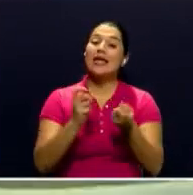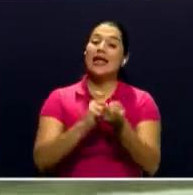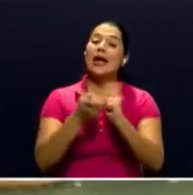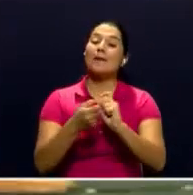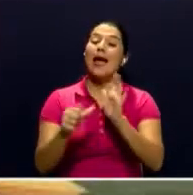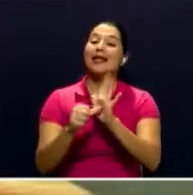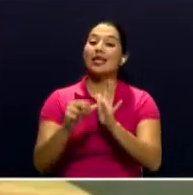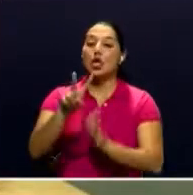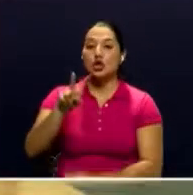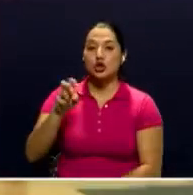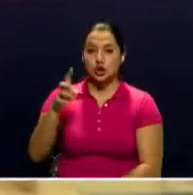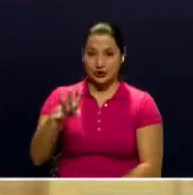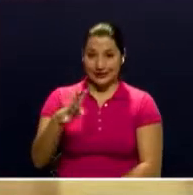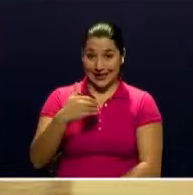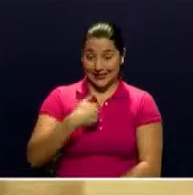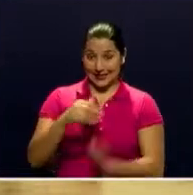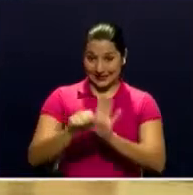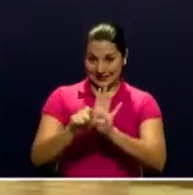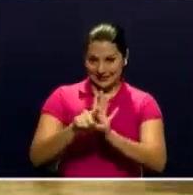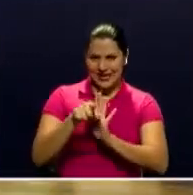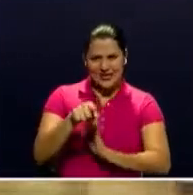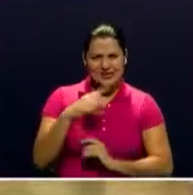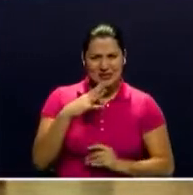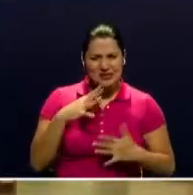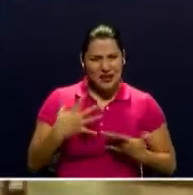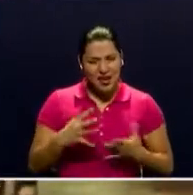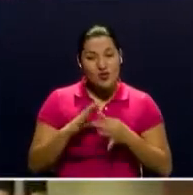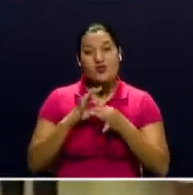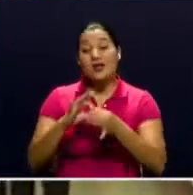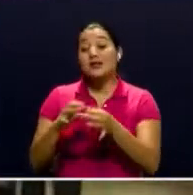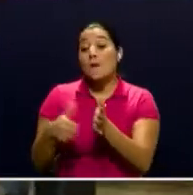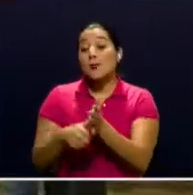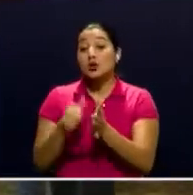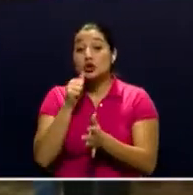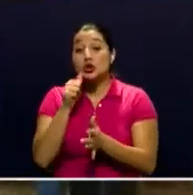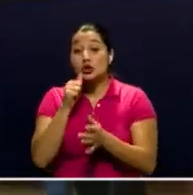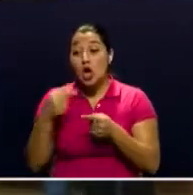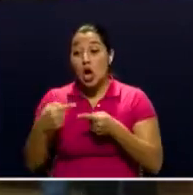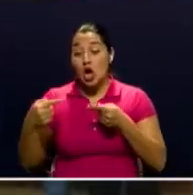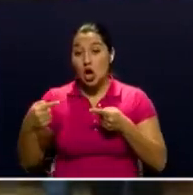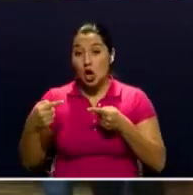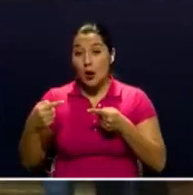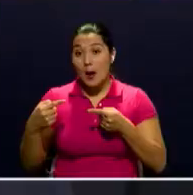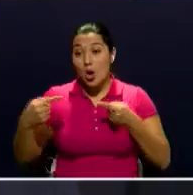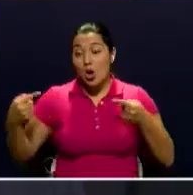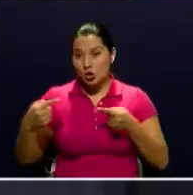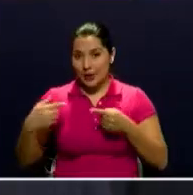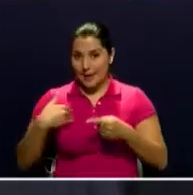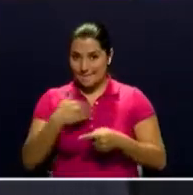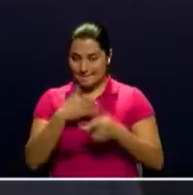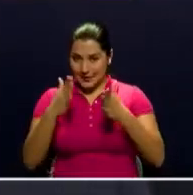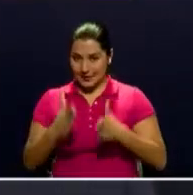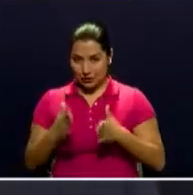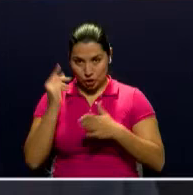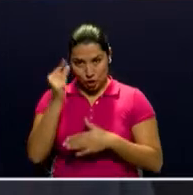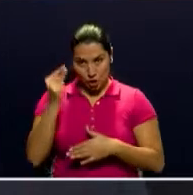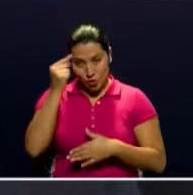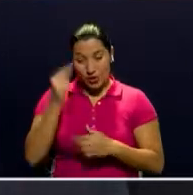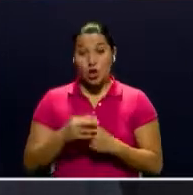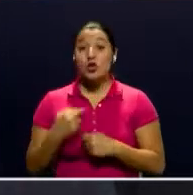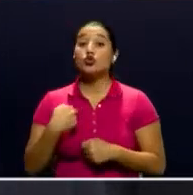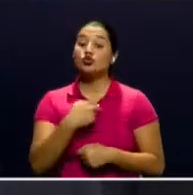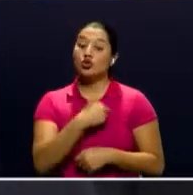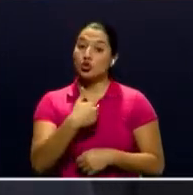Asamblea Legislativa, el mismo referido al voto de censura contra los ministros de gobierno. Tuvimos dos